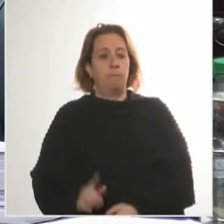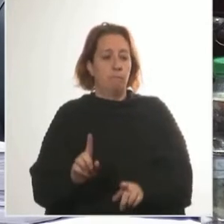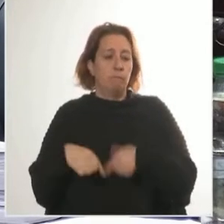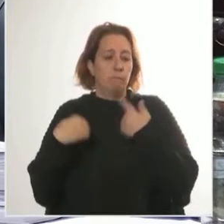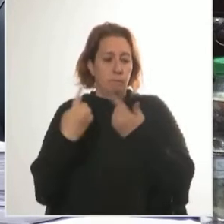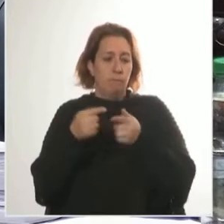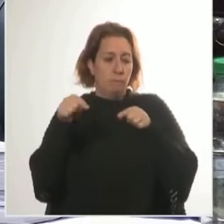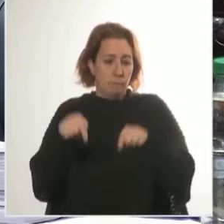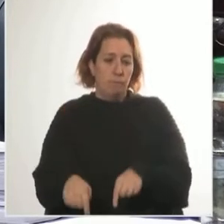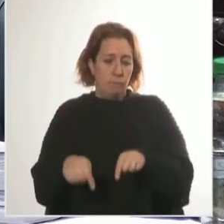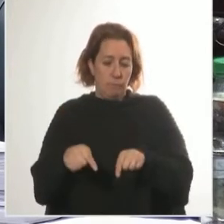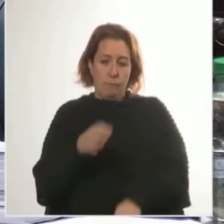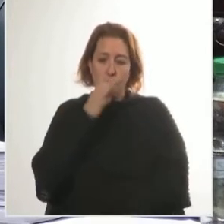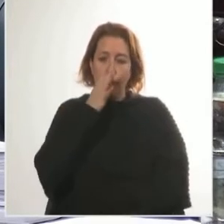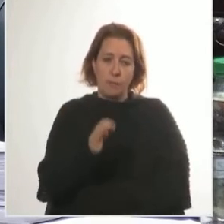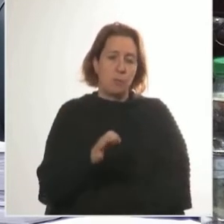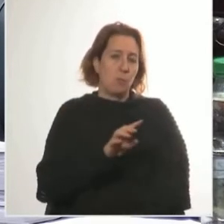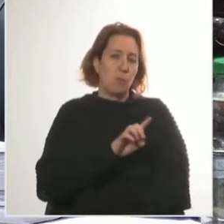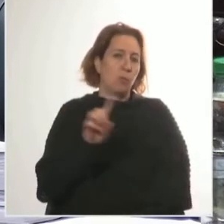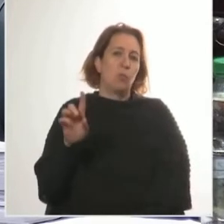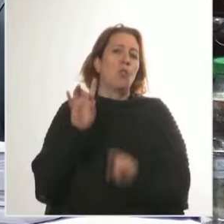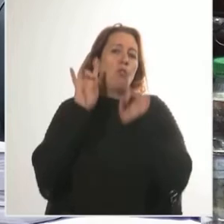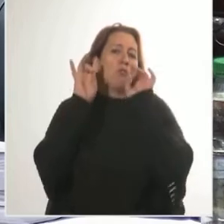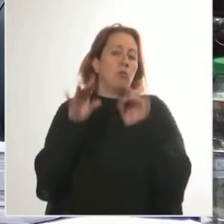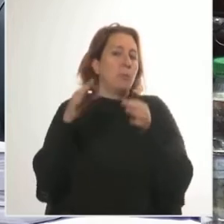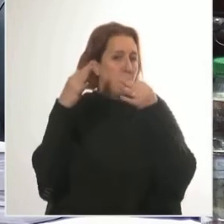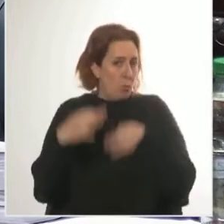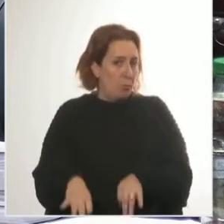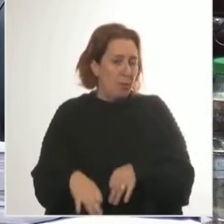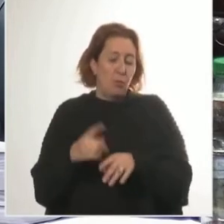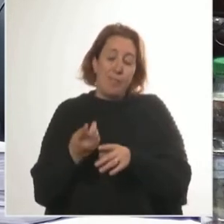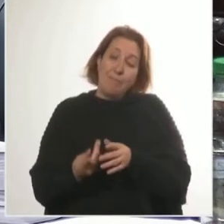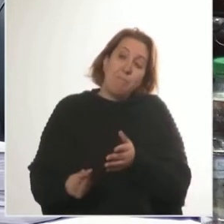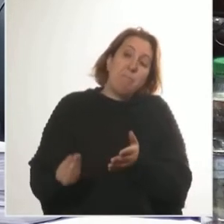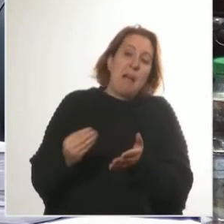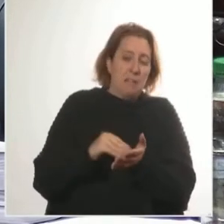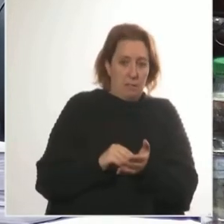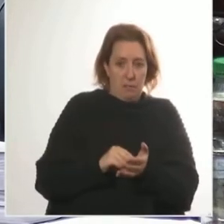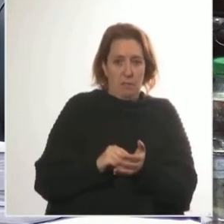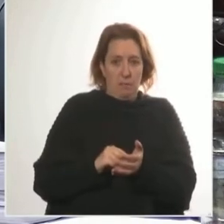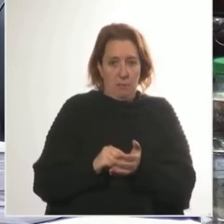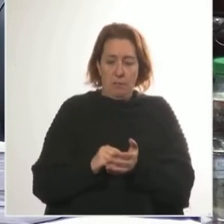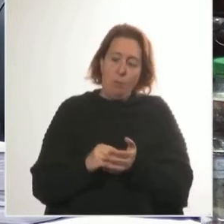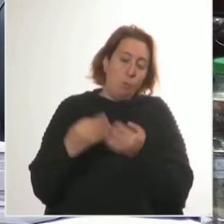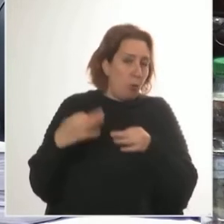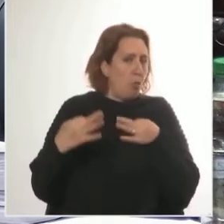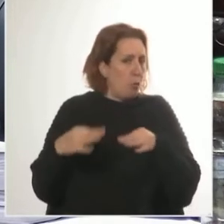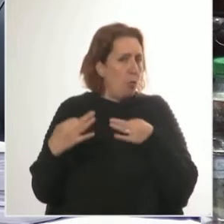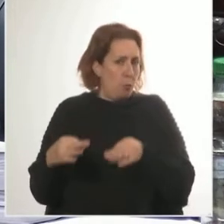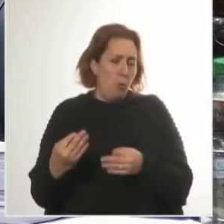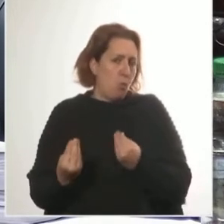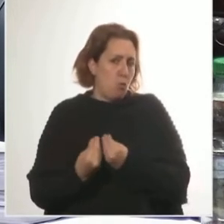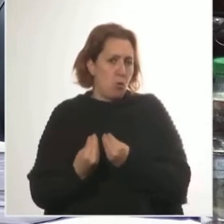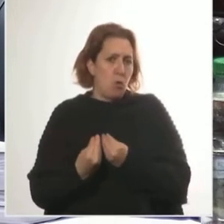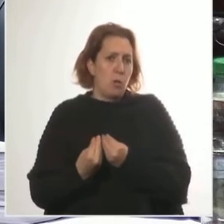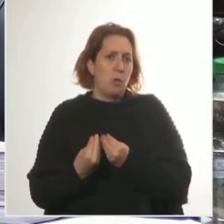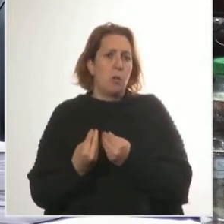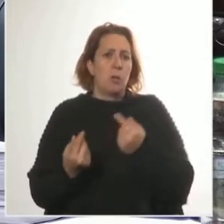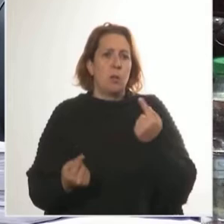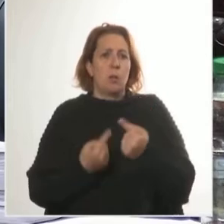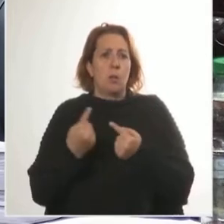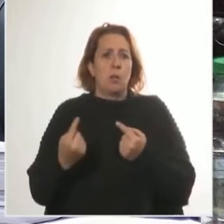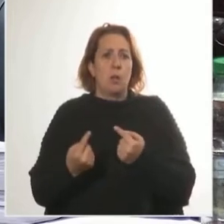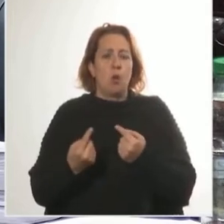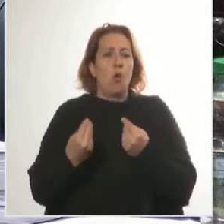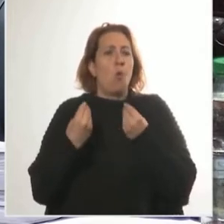Nosotros acá lo que decimos es que no solo se cumplió eso, se sobrecumplió. Y quizás muchos puedan pensar que